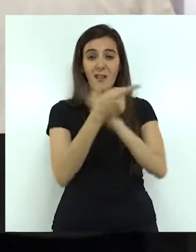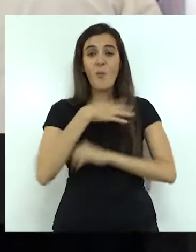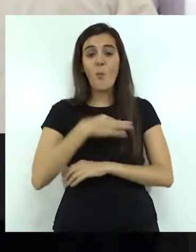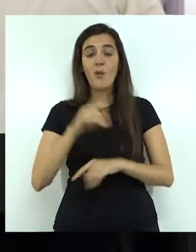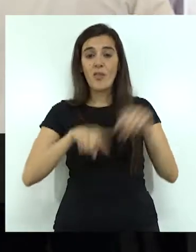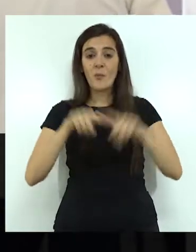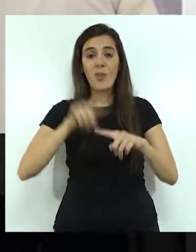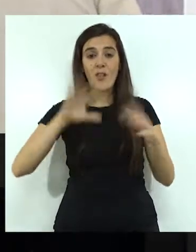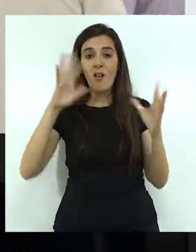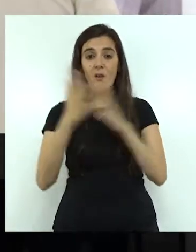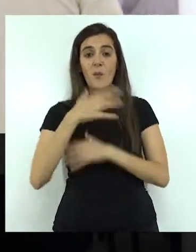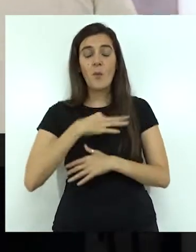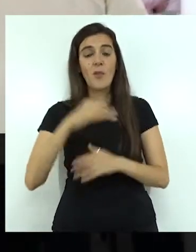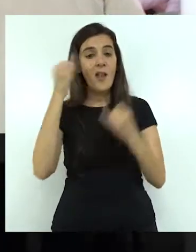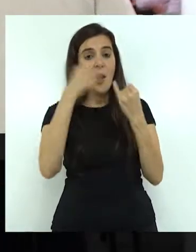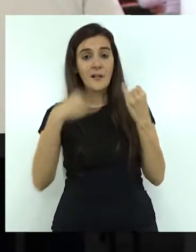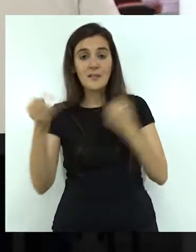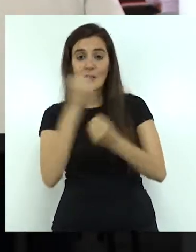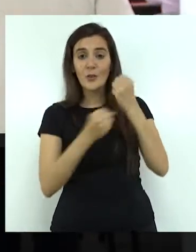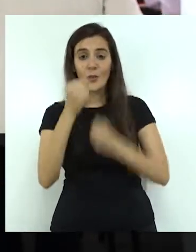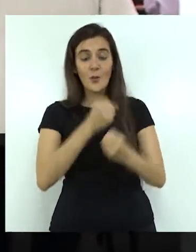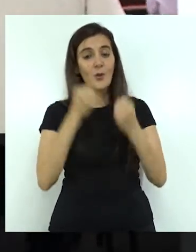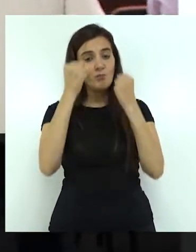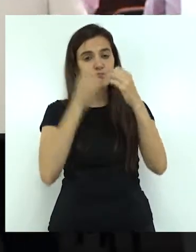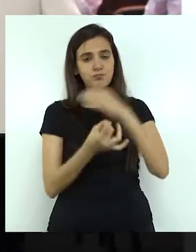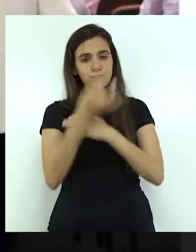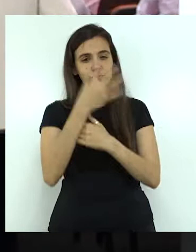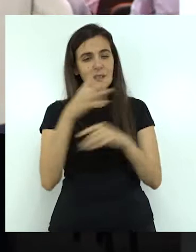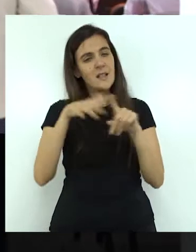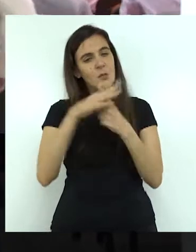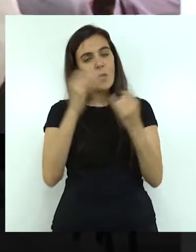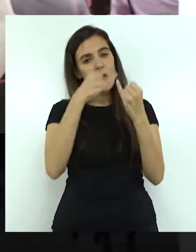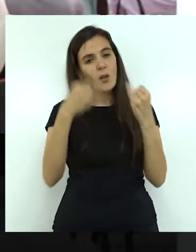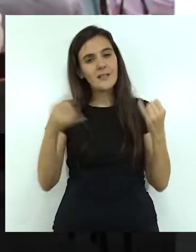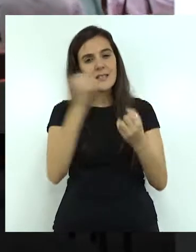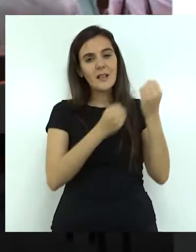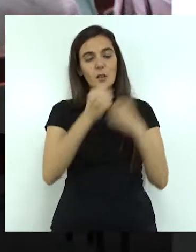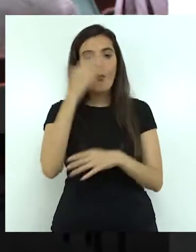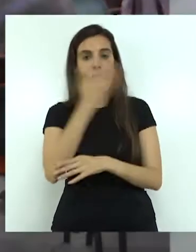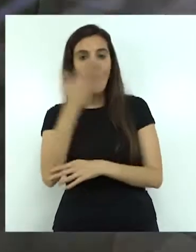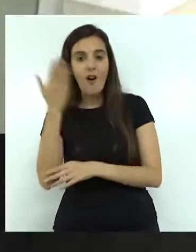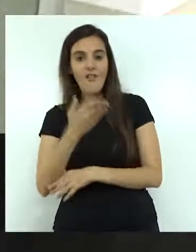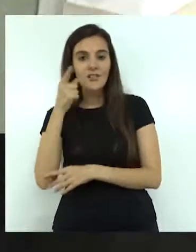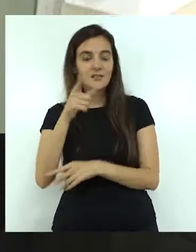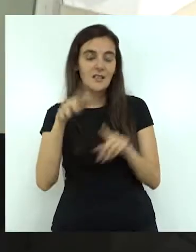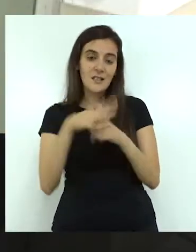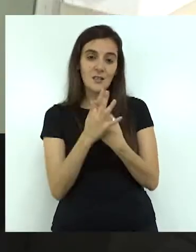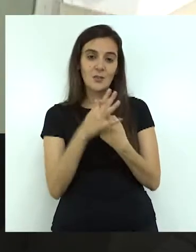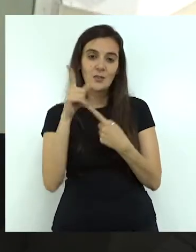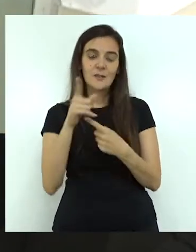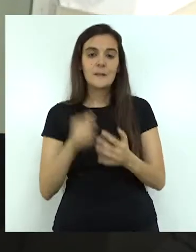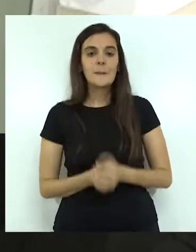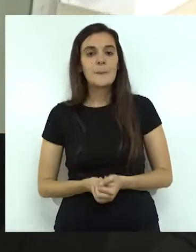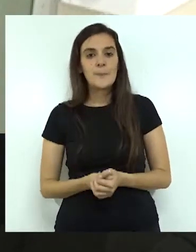crisis económica sigue muy fuerte y los efectos de la crisis son los que están produciendo este fraccionamiento según comisiones